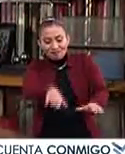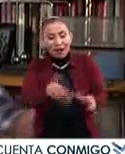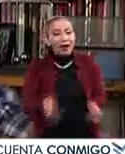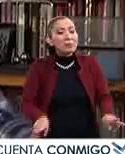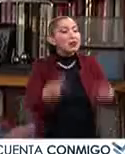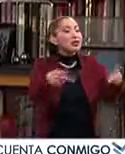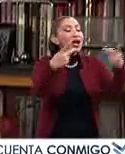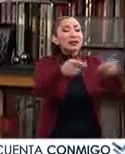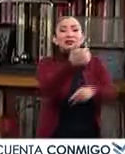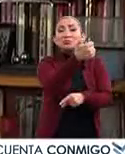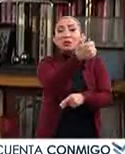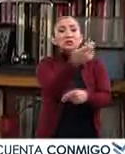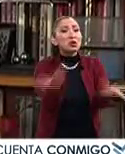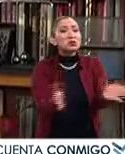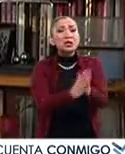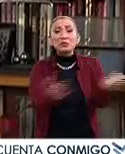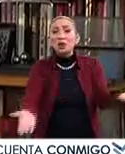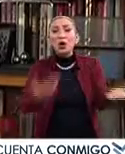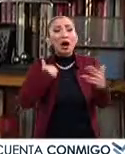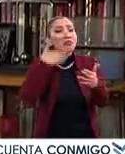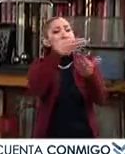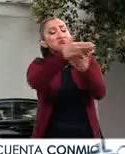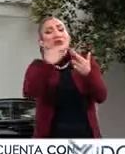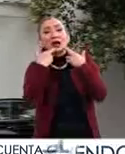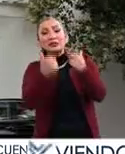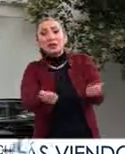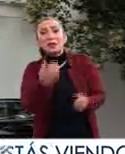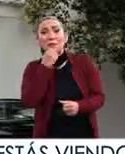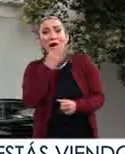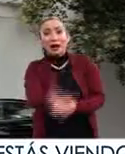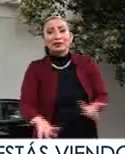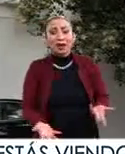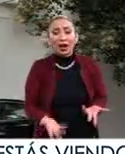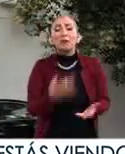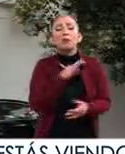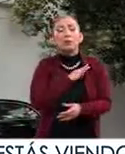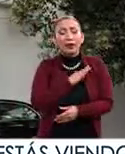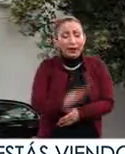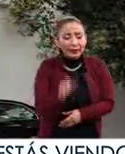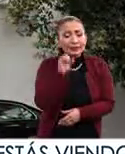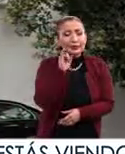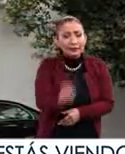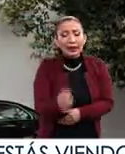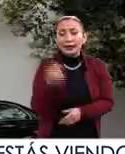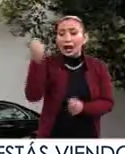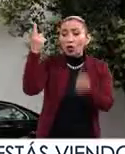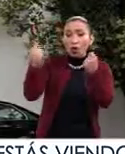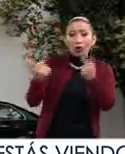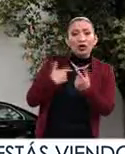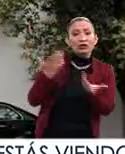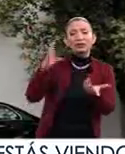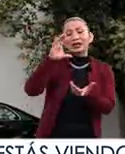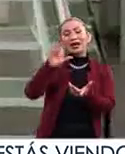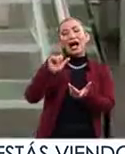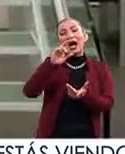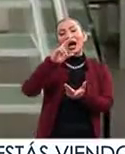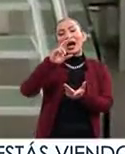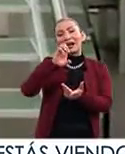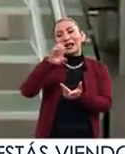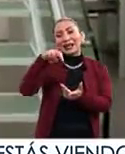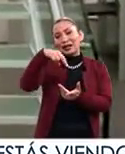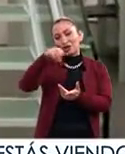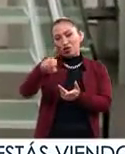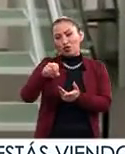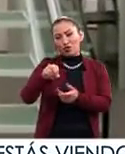a vender libros de 6 pesos en una ranchería. No, estupendo. Todo se puede. Y bueno, las afirmaciones de Carreño que se va ahora,